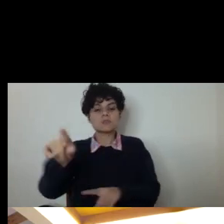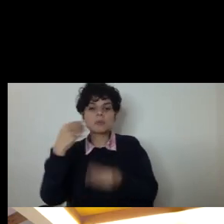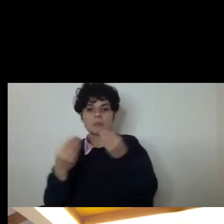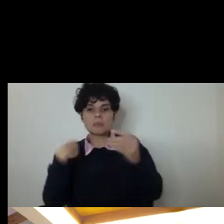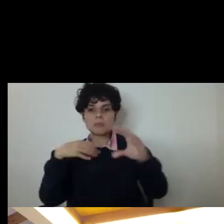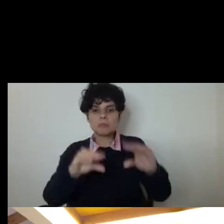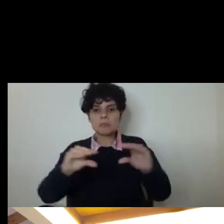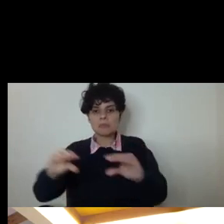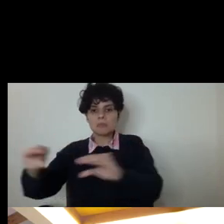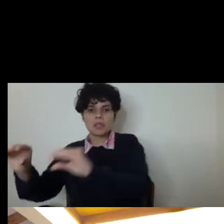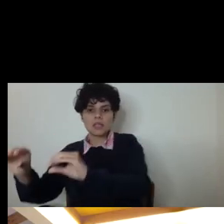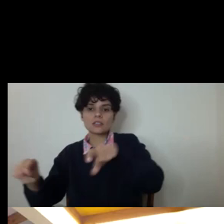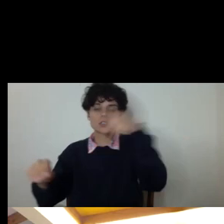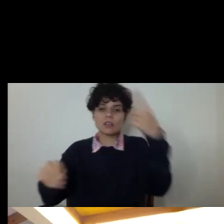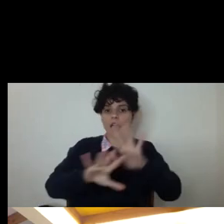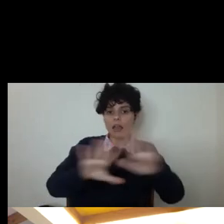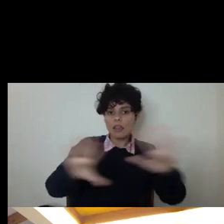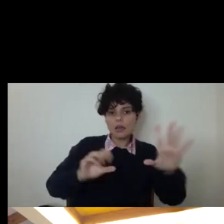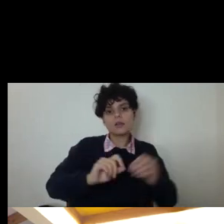las señales control.